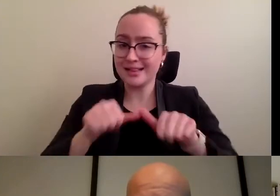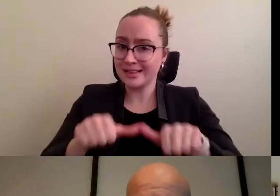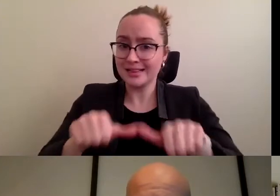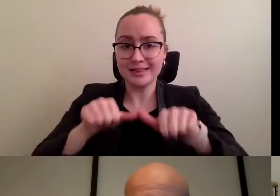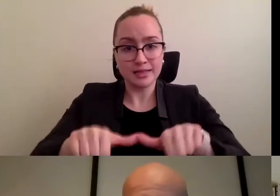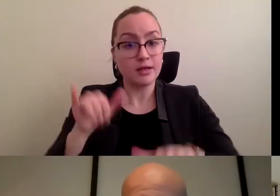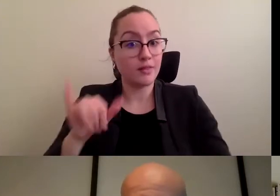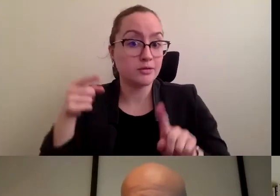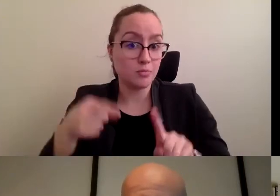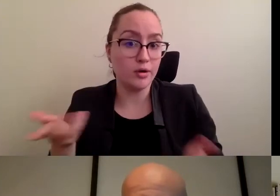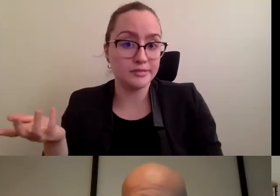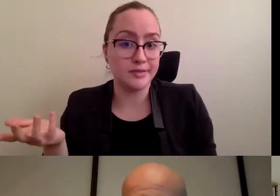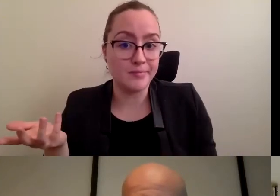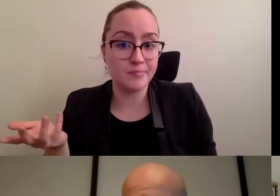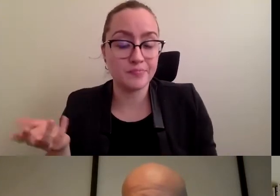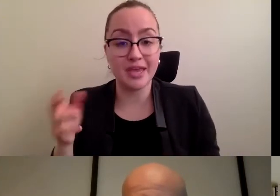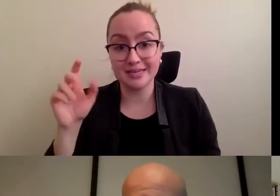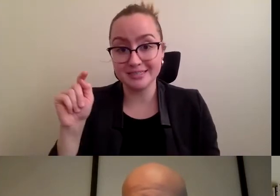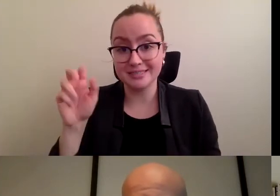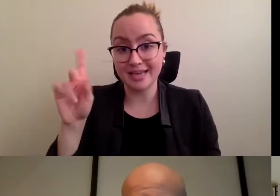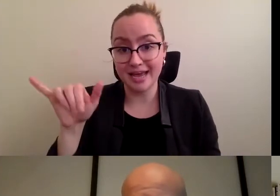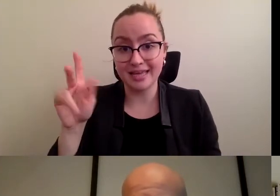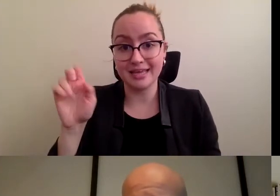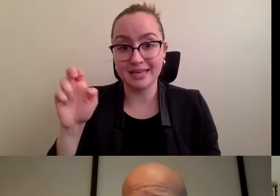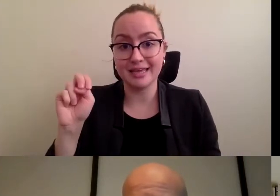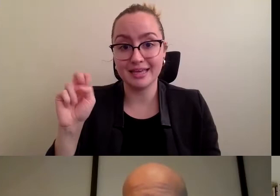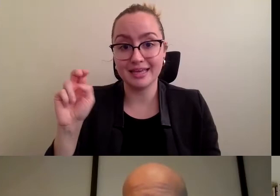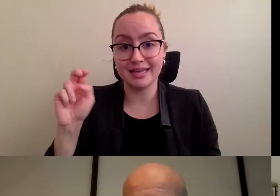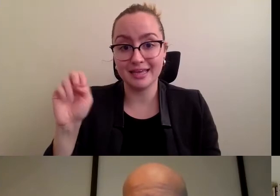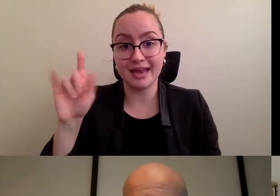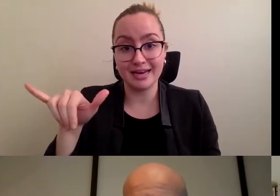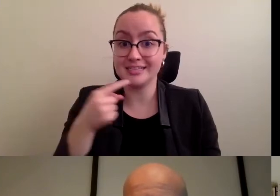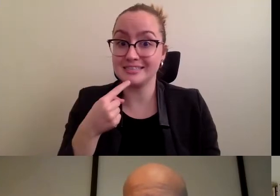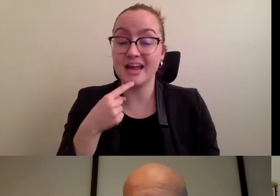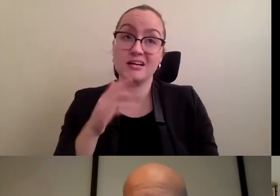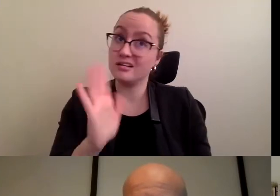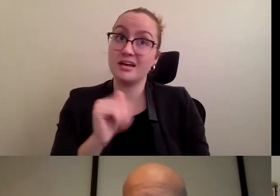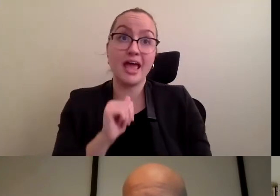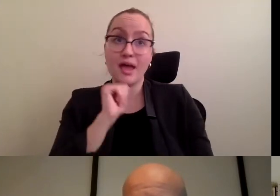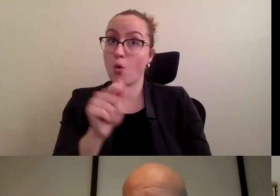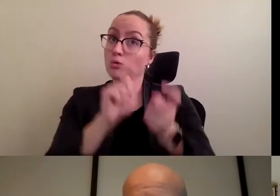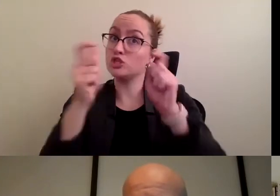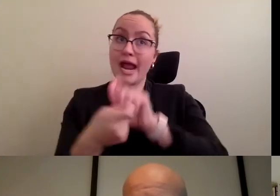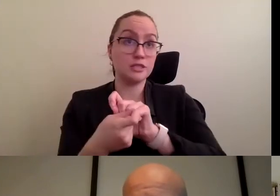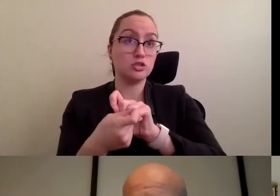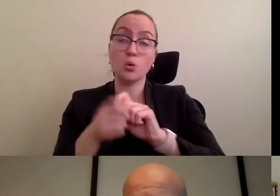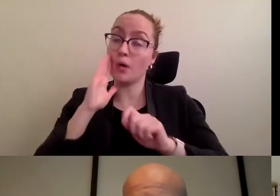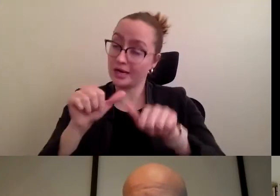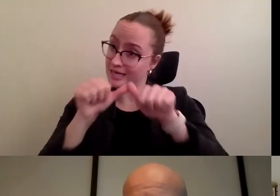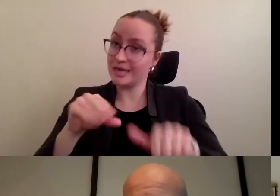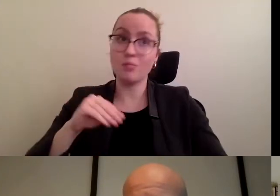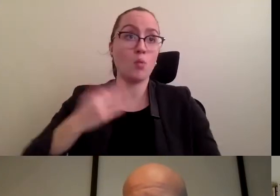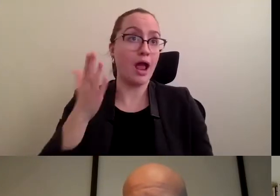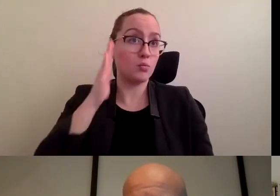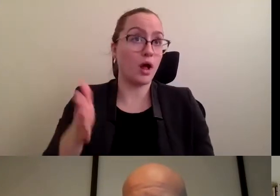iba a traer más gente blanca, pero y eso Teddy Kennedy, un senador, lo dice cuando él está legislando